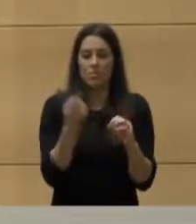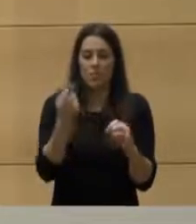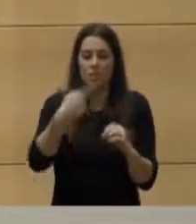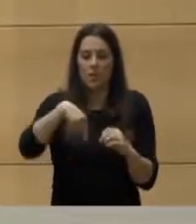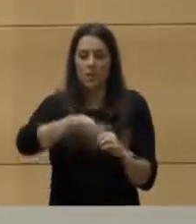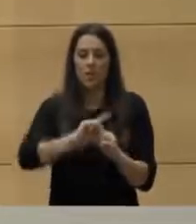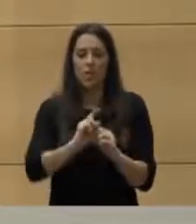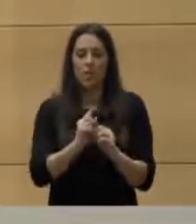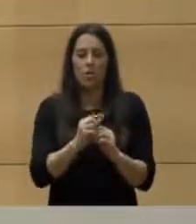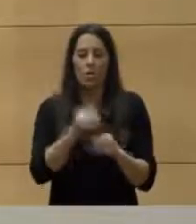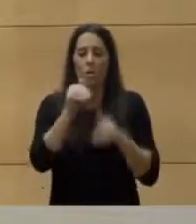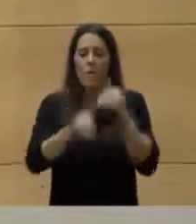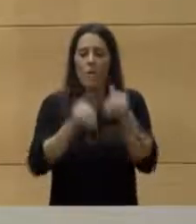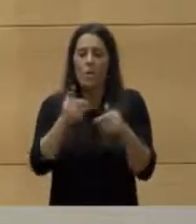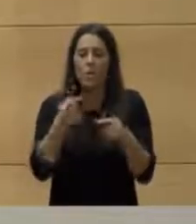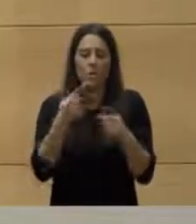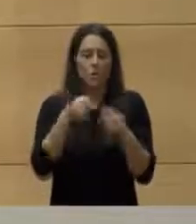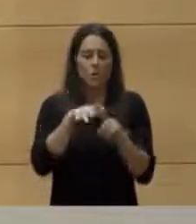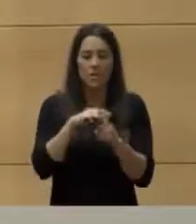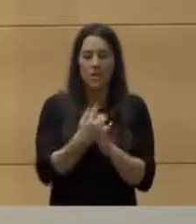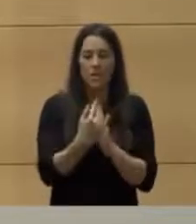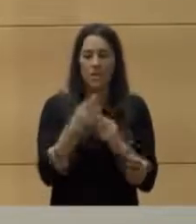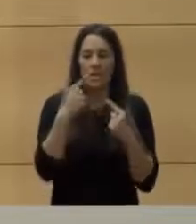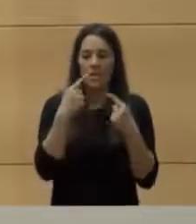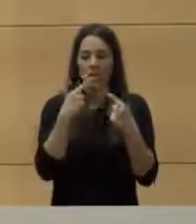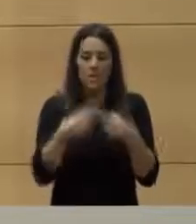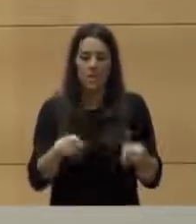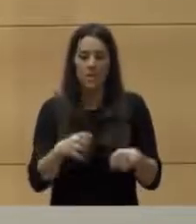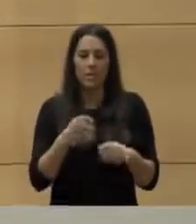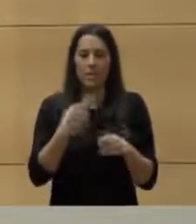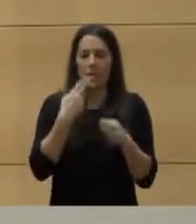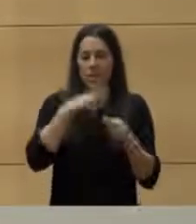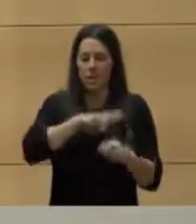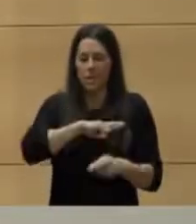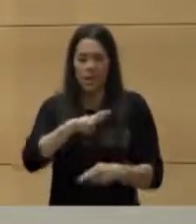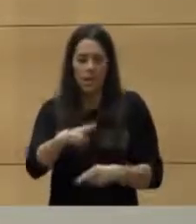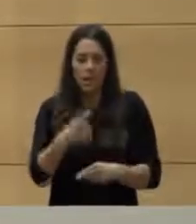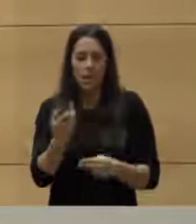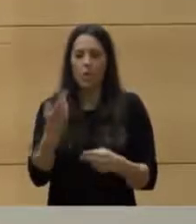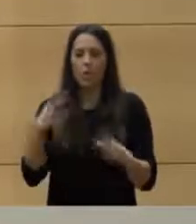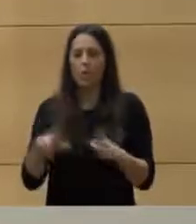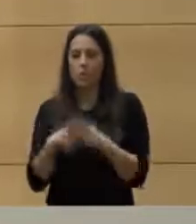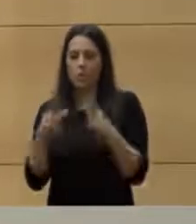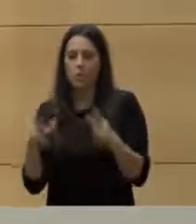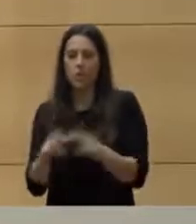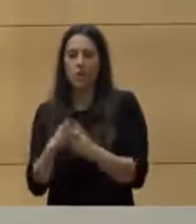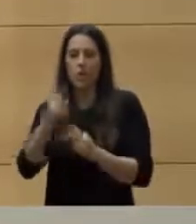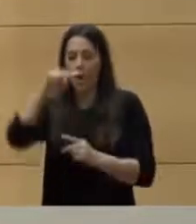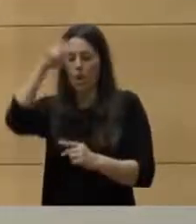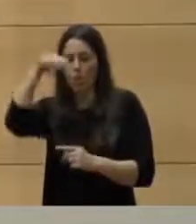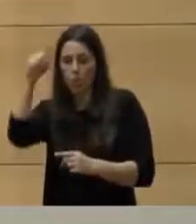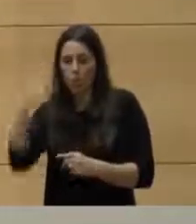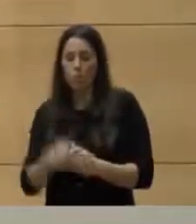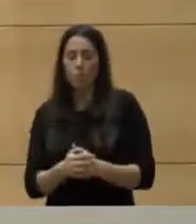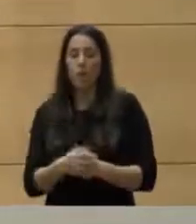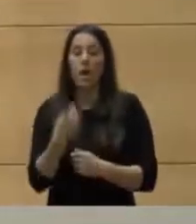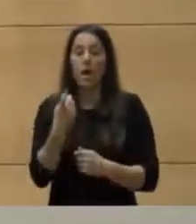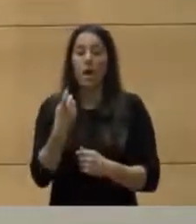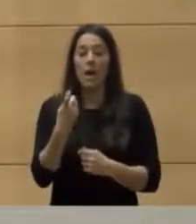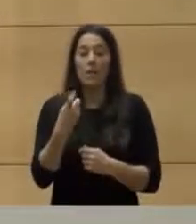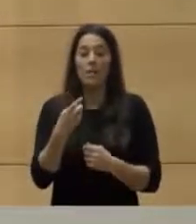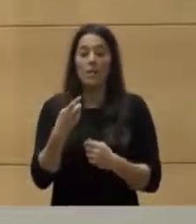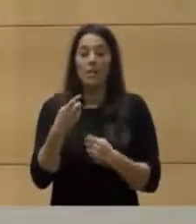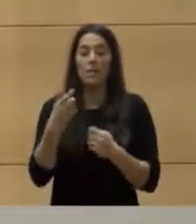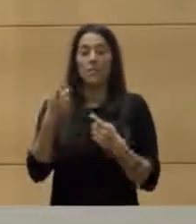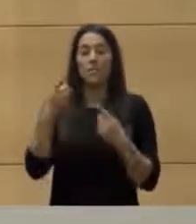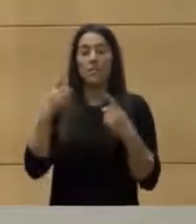diferentes, hay visiones religiosas, visiones ideológicas, visiones culturales. Hay que entrar a armar desde el convencimiento y del